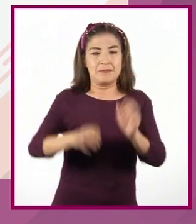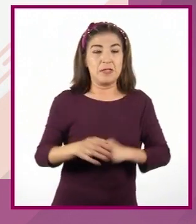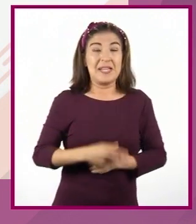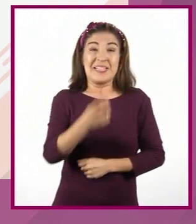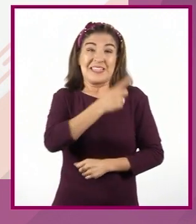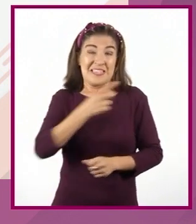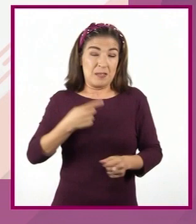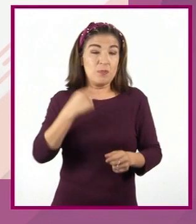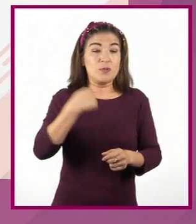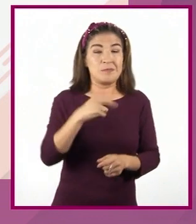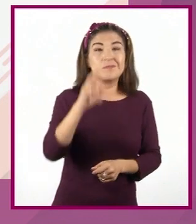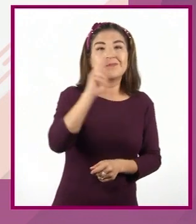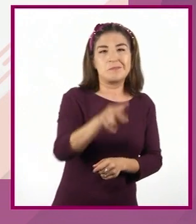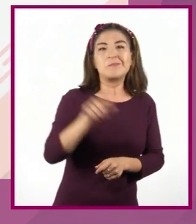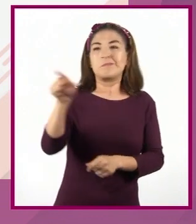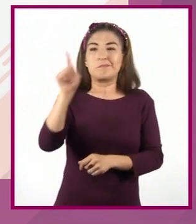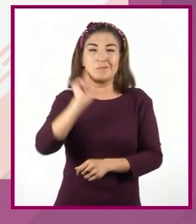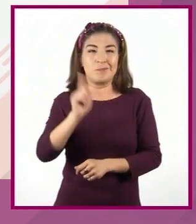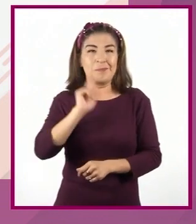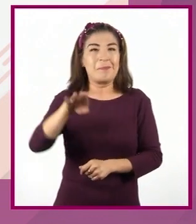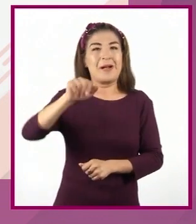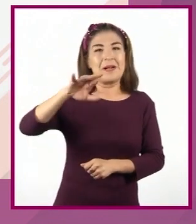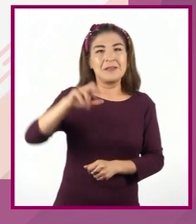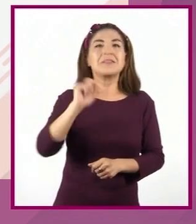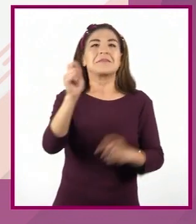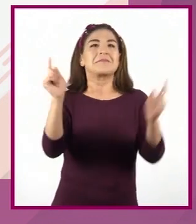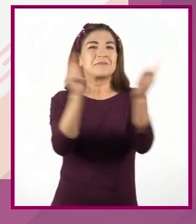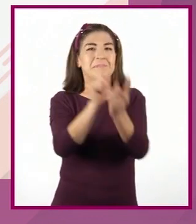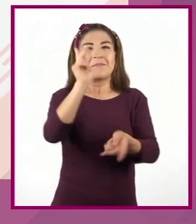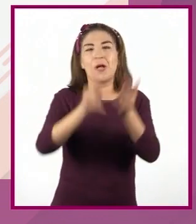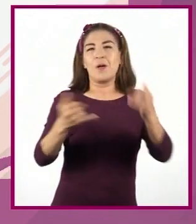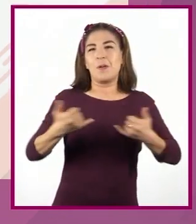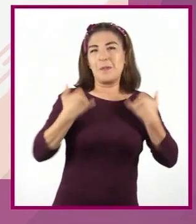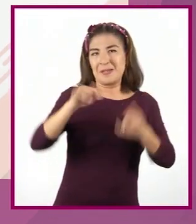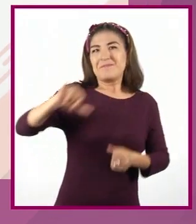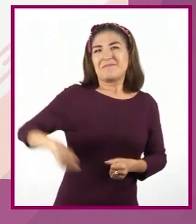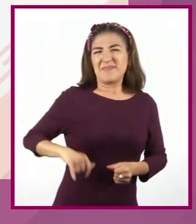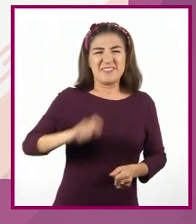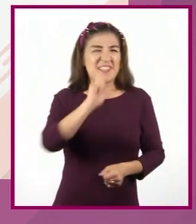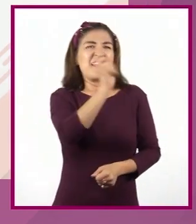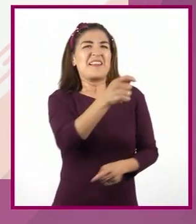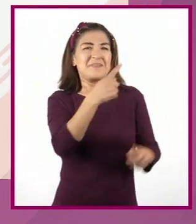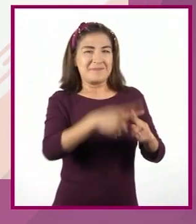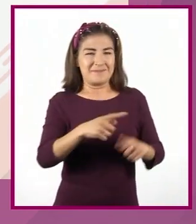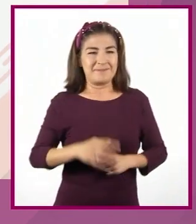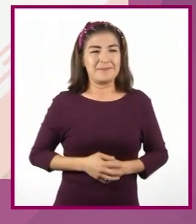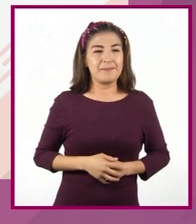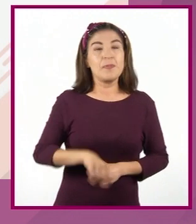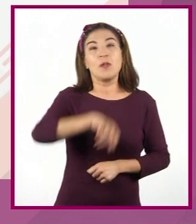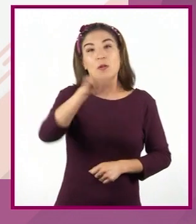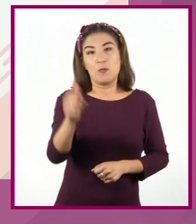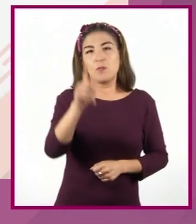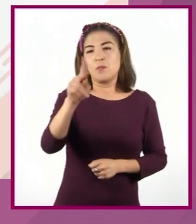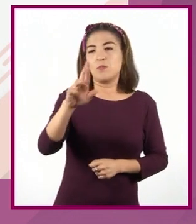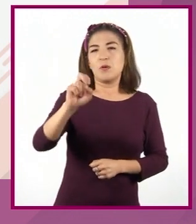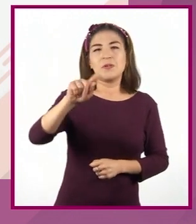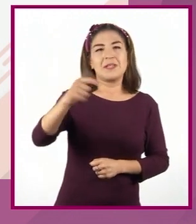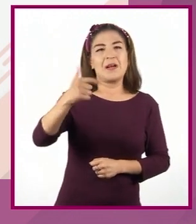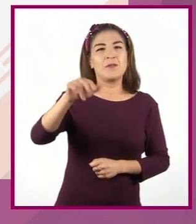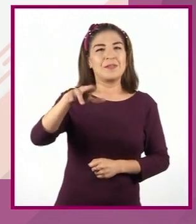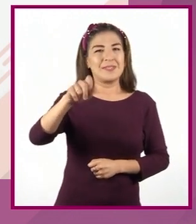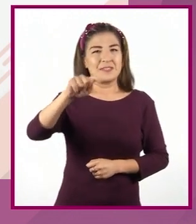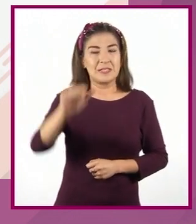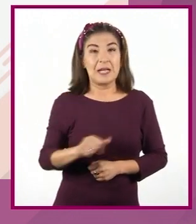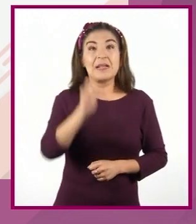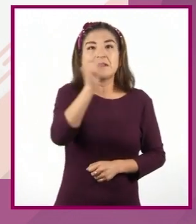anotar que Marcia platica con otro joven. Se nota que tiene interés en él. ¿Quién será? Y protagonista, en él o ella